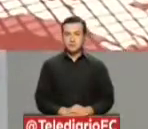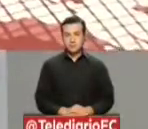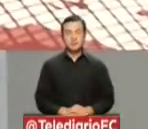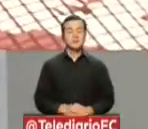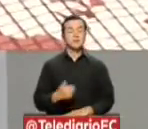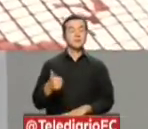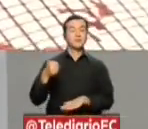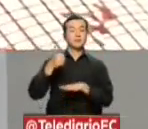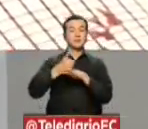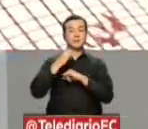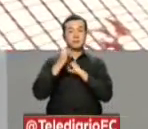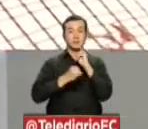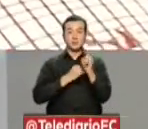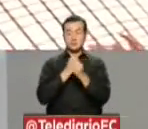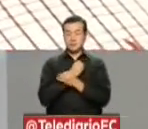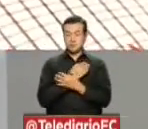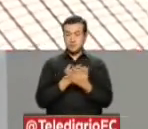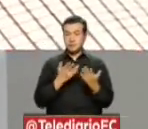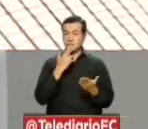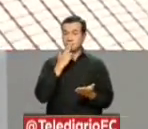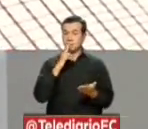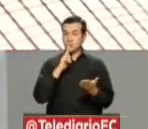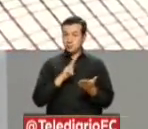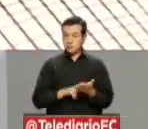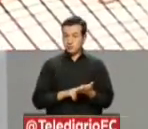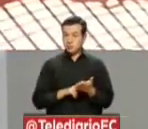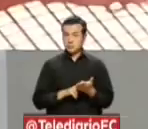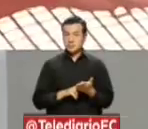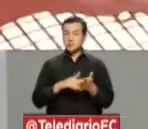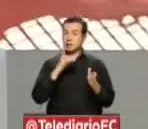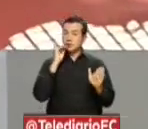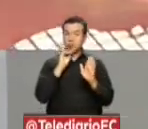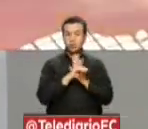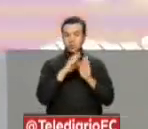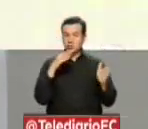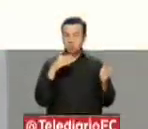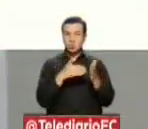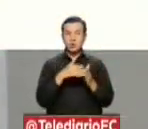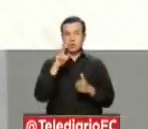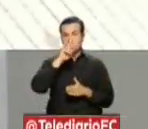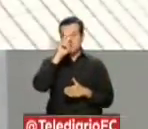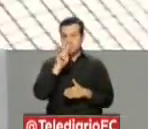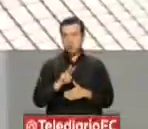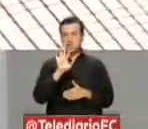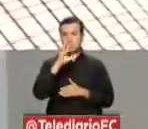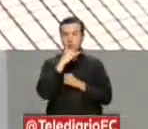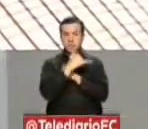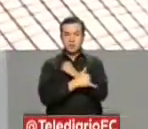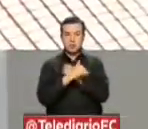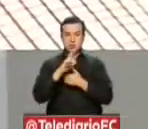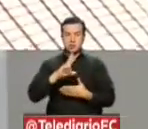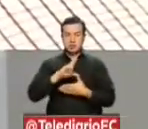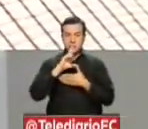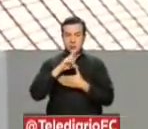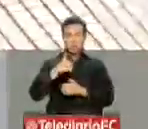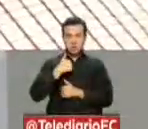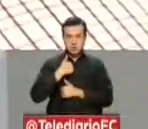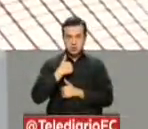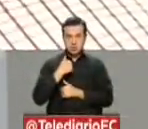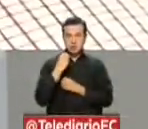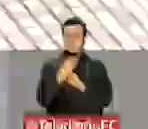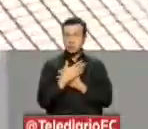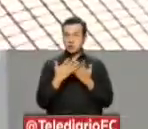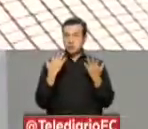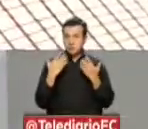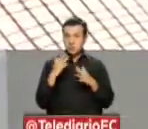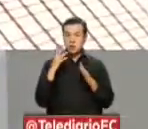La Corte Penal Internacional indicó en un comunicado que recibió la demanda contra Venezuela por parte de 5 países latinoamericanos y Canadá.